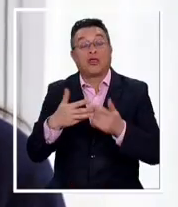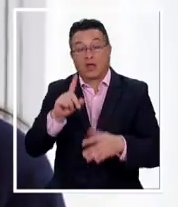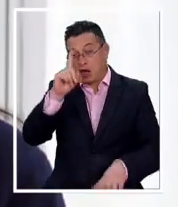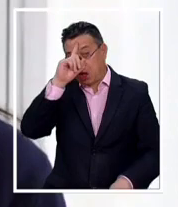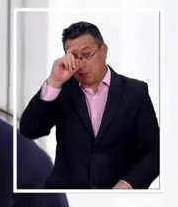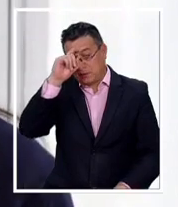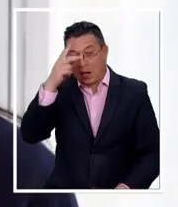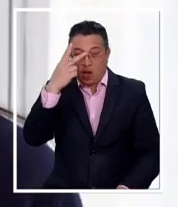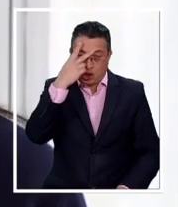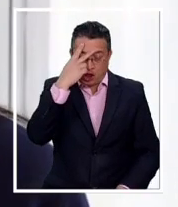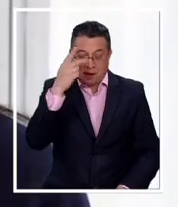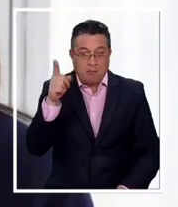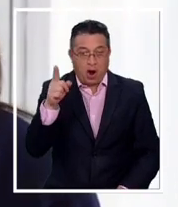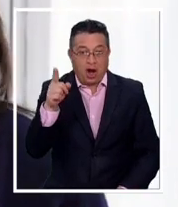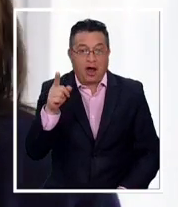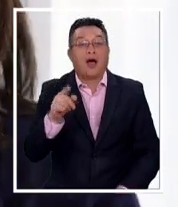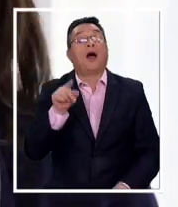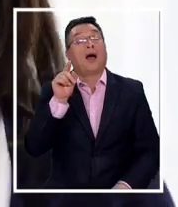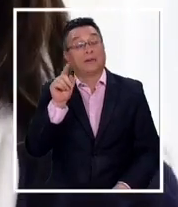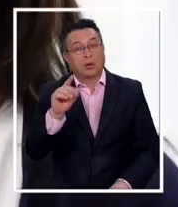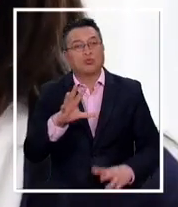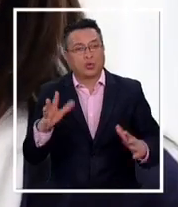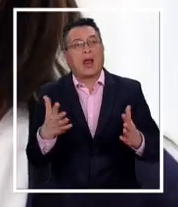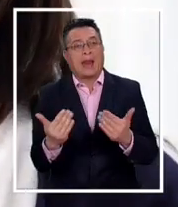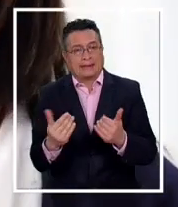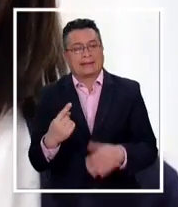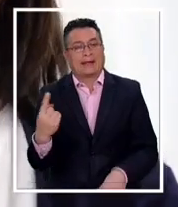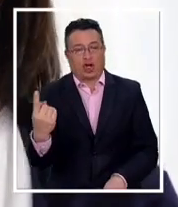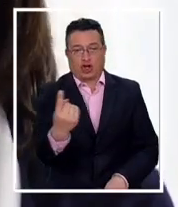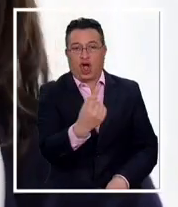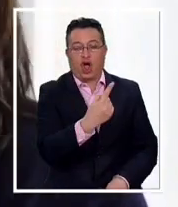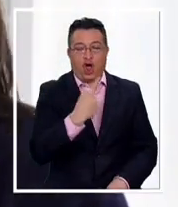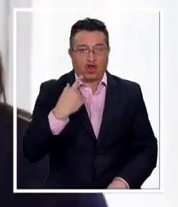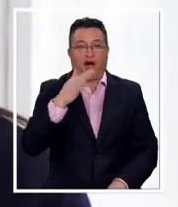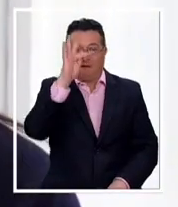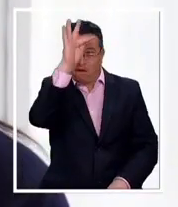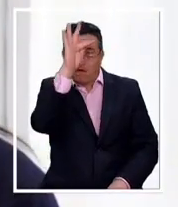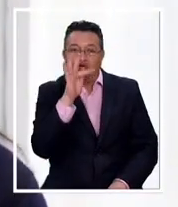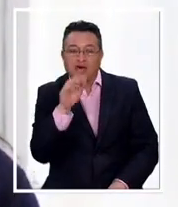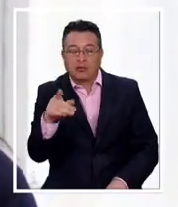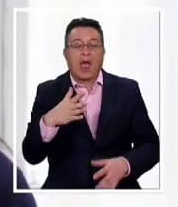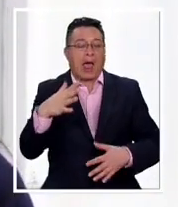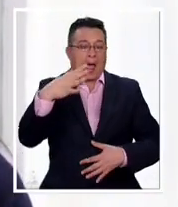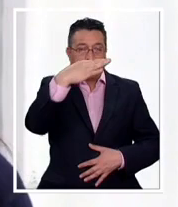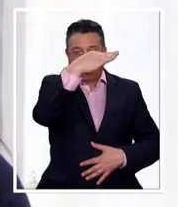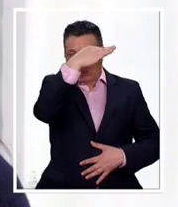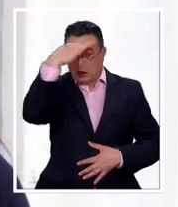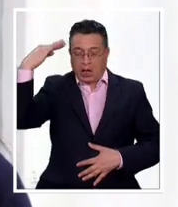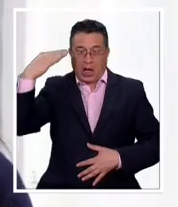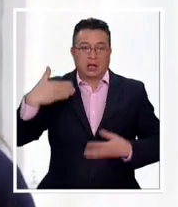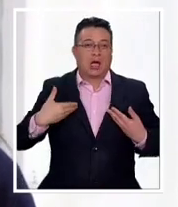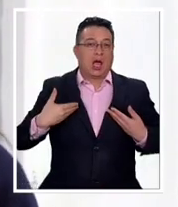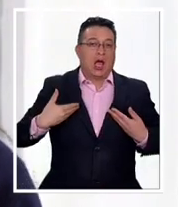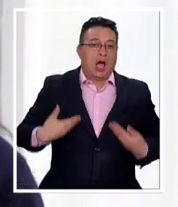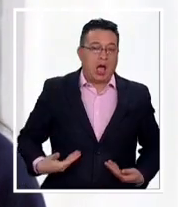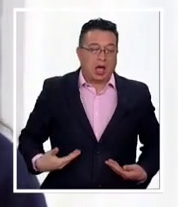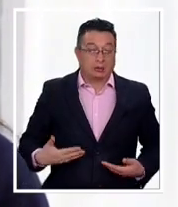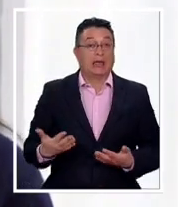Es sumamente necesario en este momento para la mayoría de los funcionarios, que ya están cansados, están agotados y